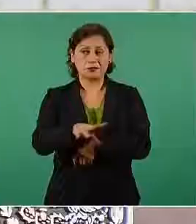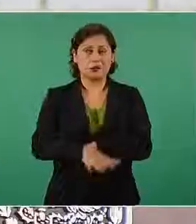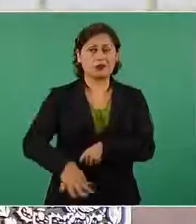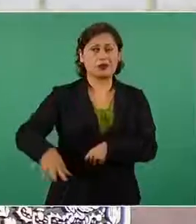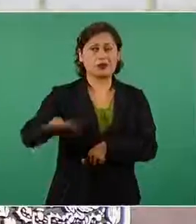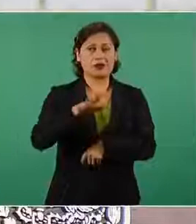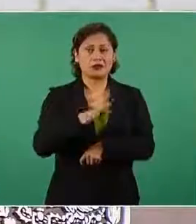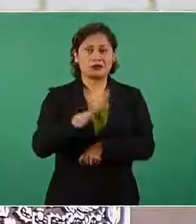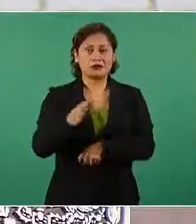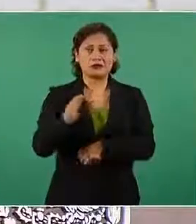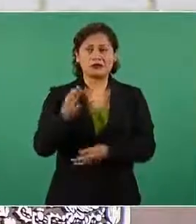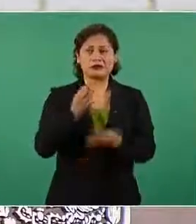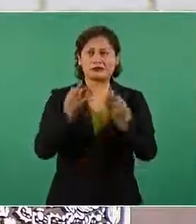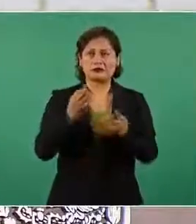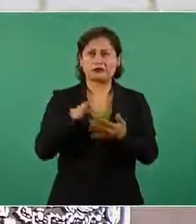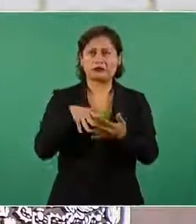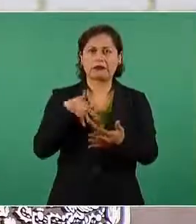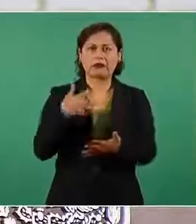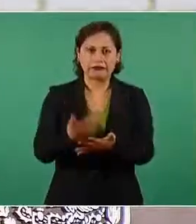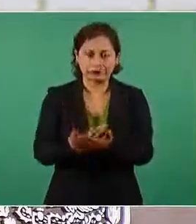todos, pero sí hay un sector